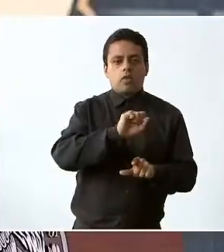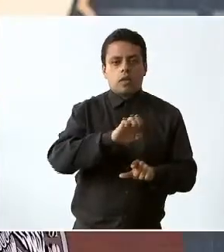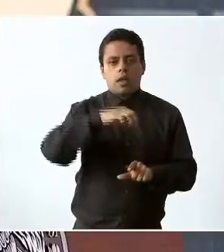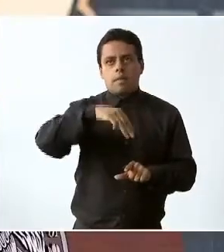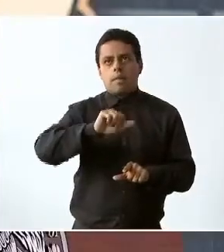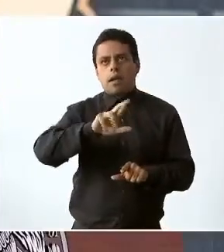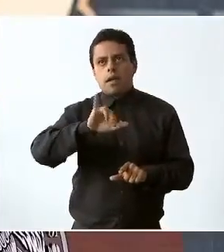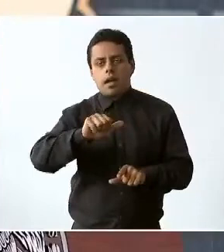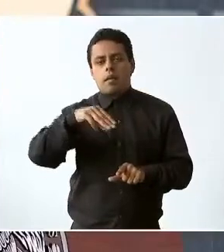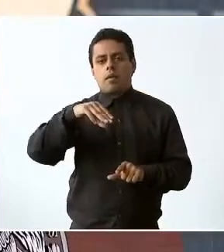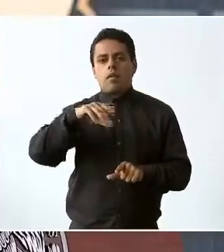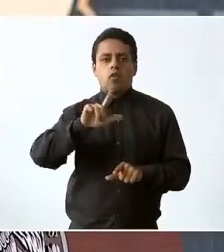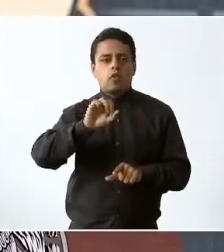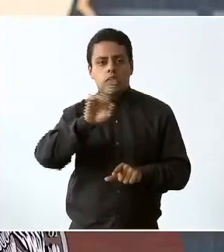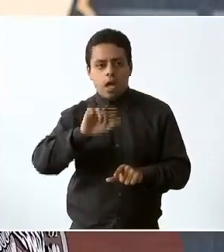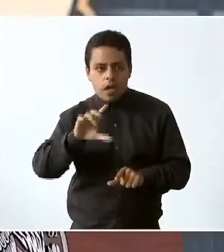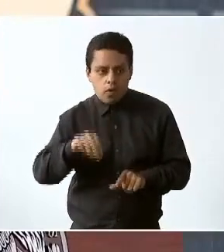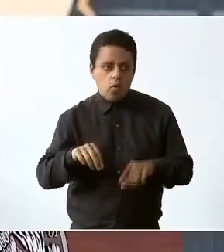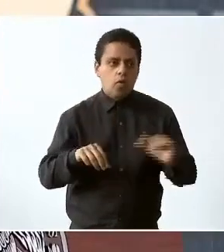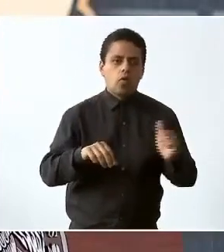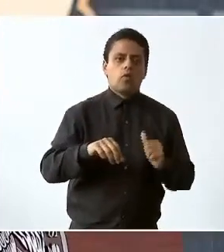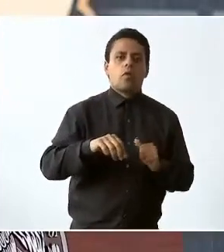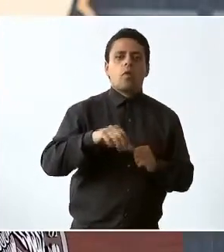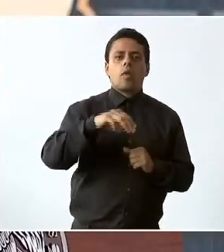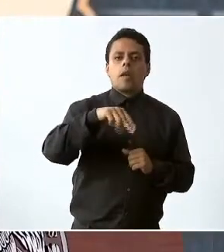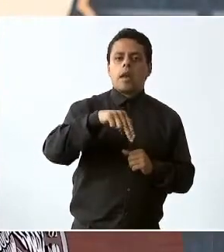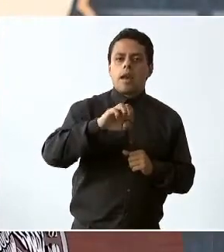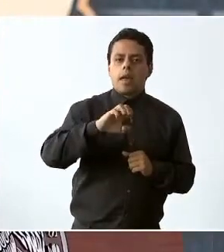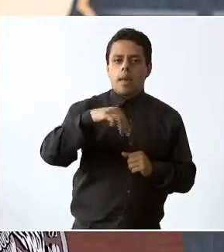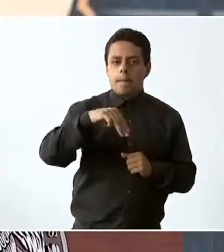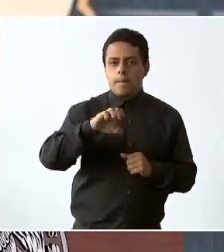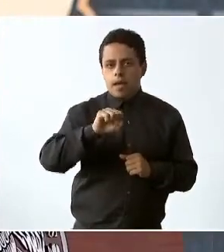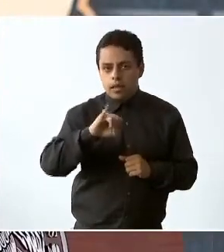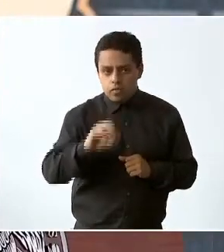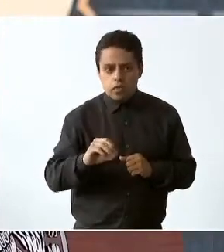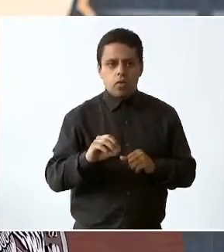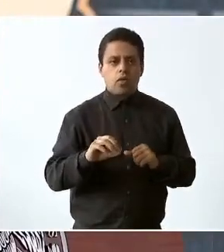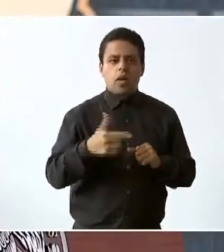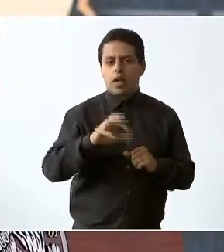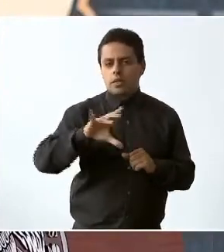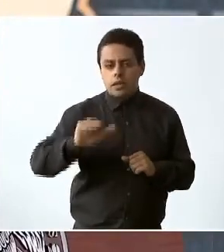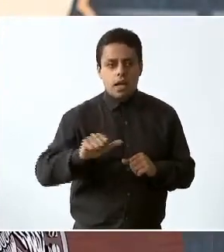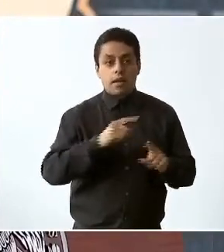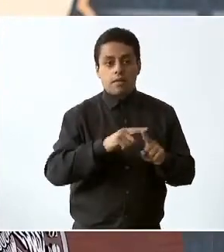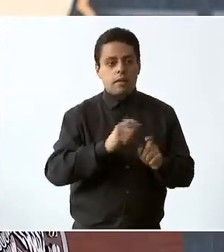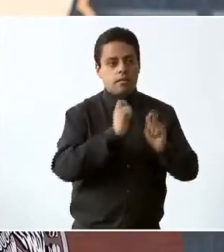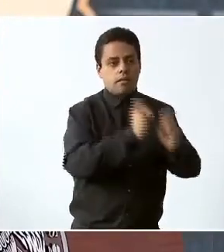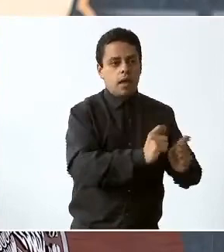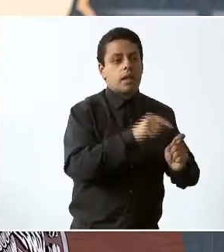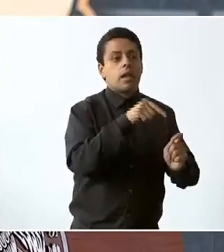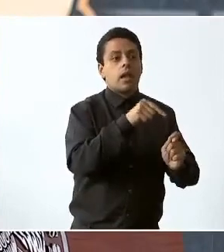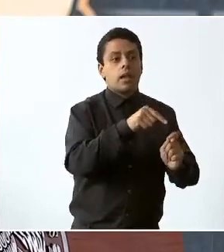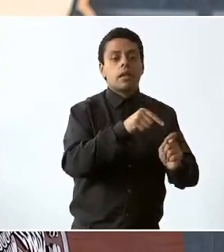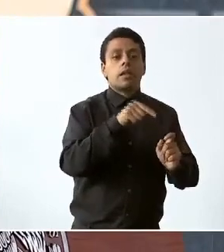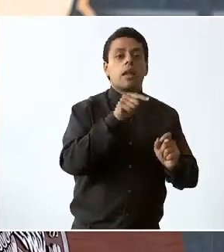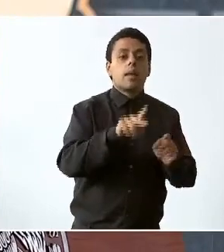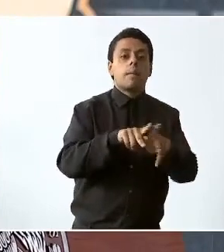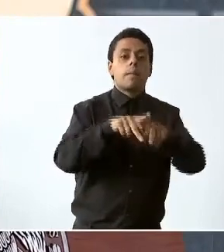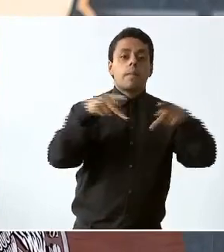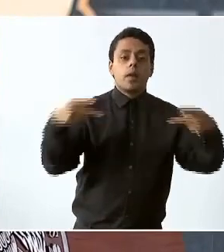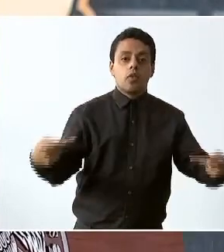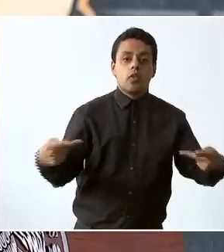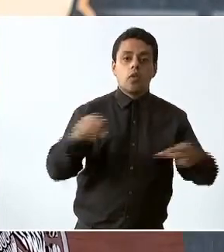Querido Moeno, Nemesio García Naranjo, le ayudaron a obtener la dirección del periódico oficialista